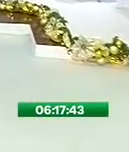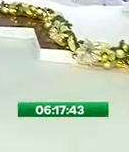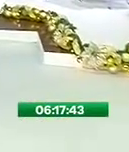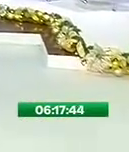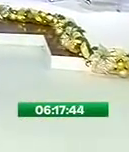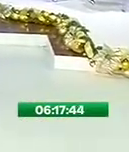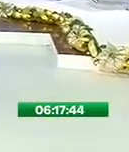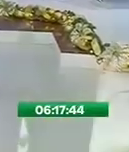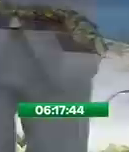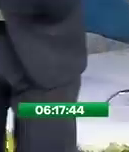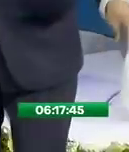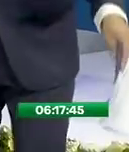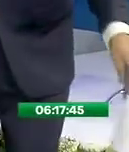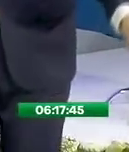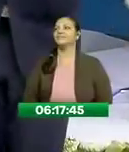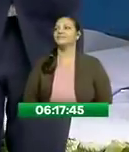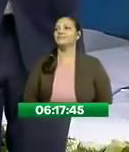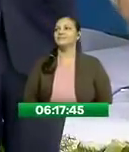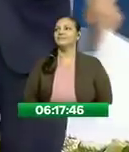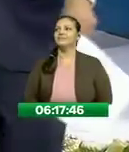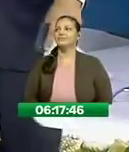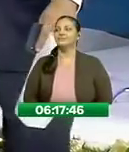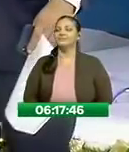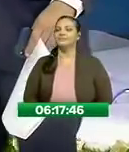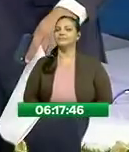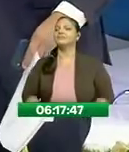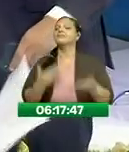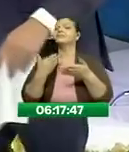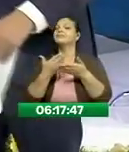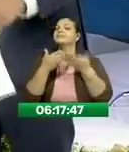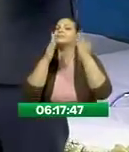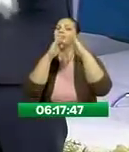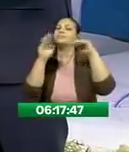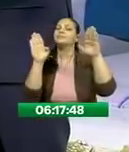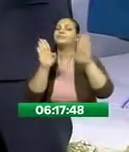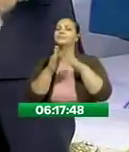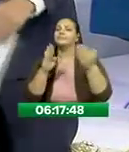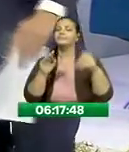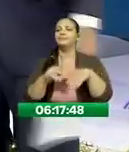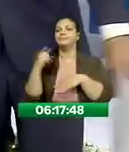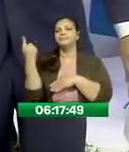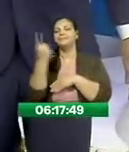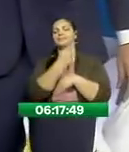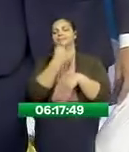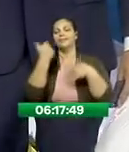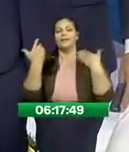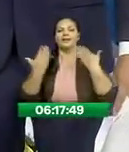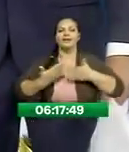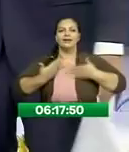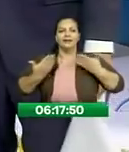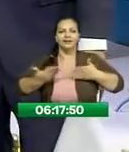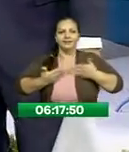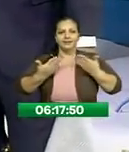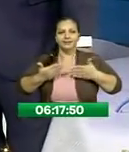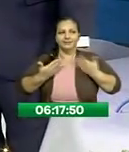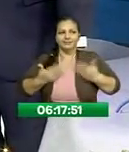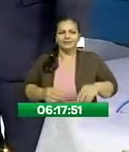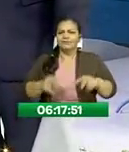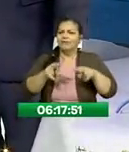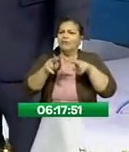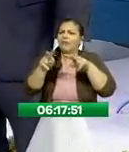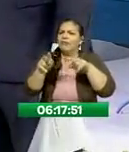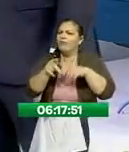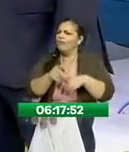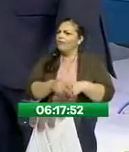Navidad y a todos nos va a alegrar. El Ibarito cantando. Pero mira tú la bombón guapísima